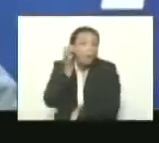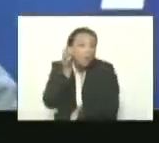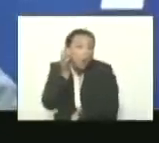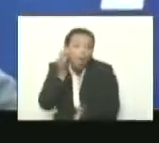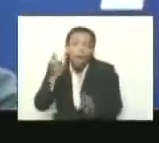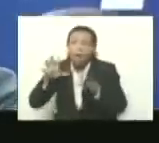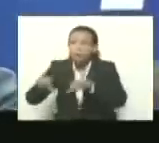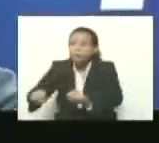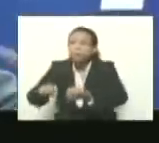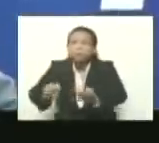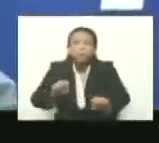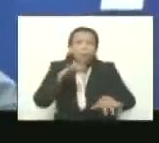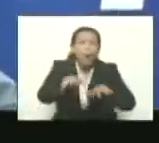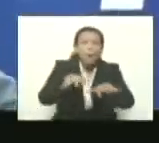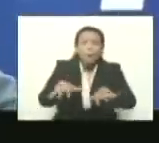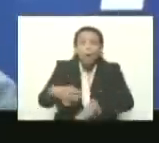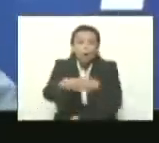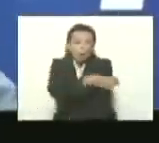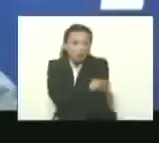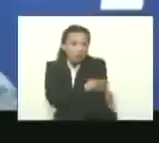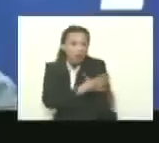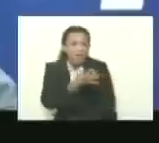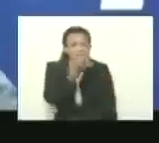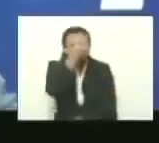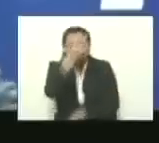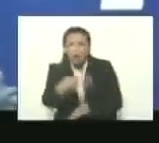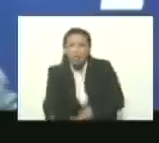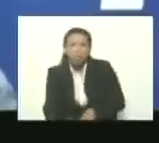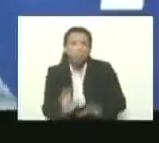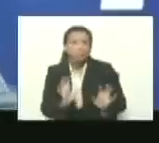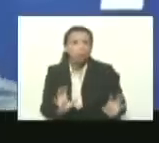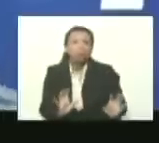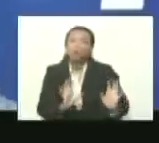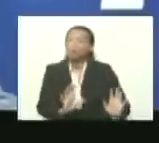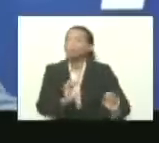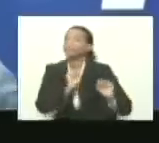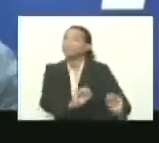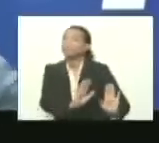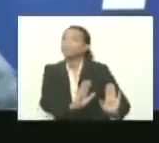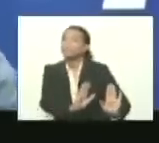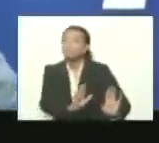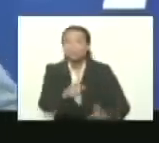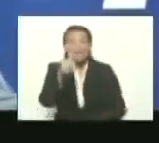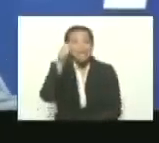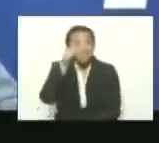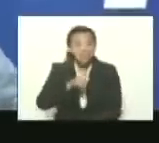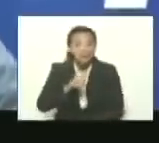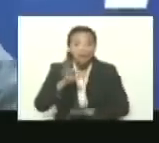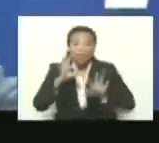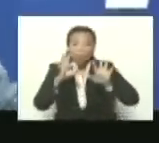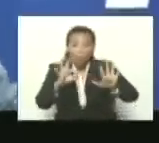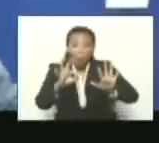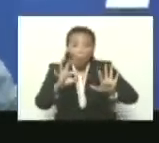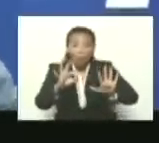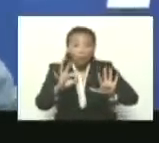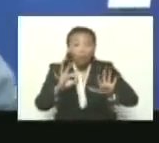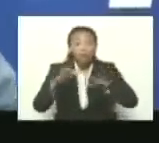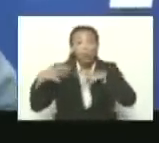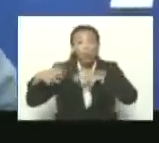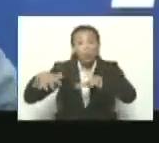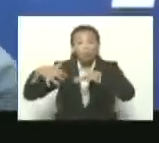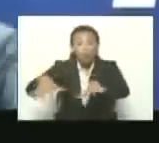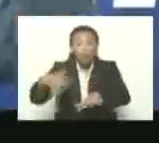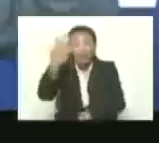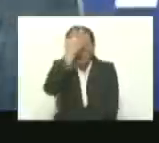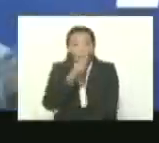los espacios donde la derecha quiere venir a molestar. Fíjese, presidente, el sábado 8 hubo una marcha increíble en